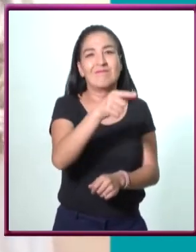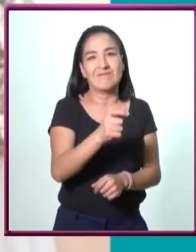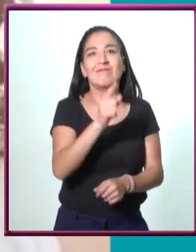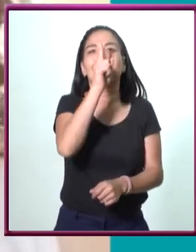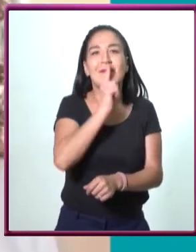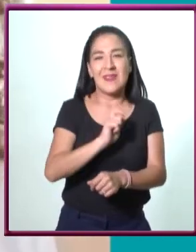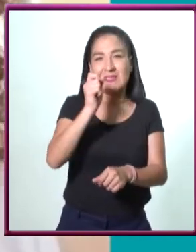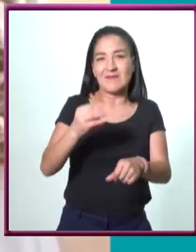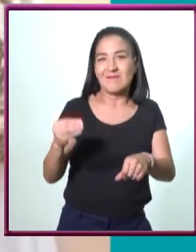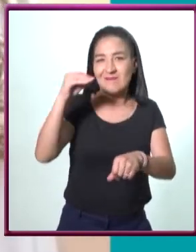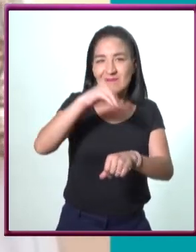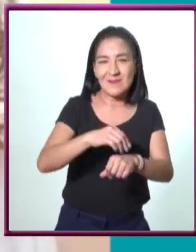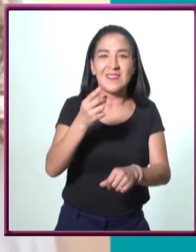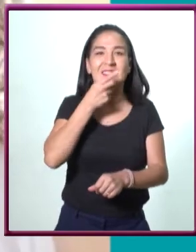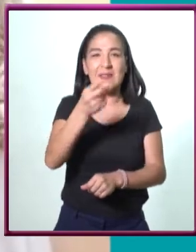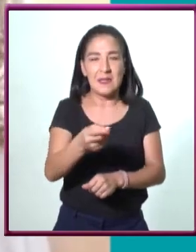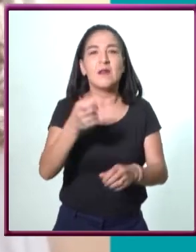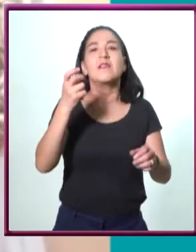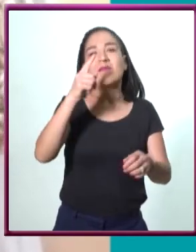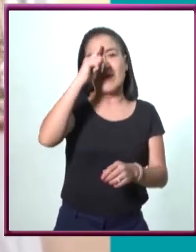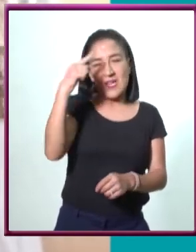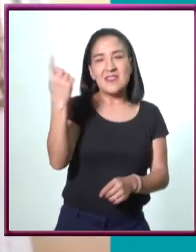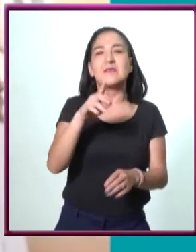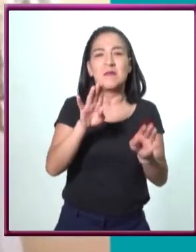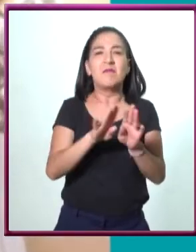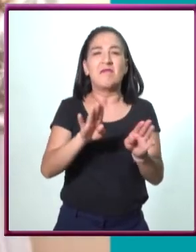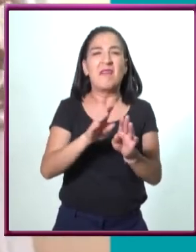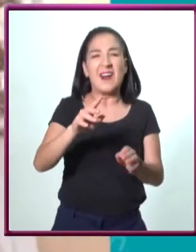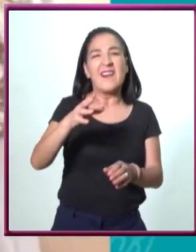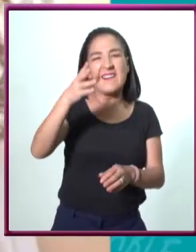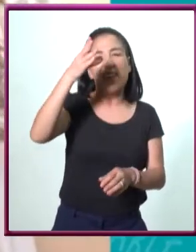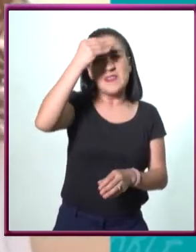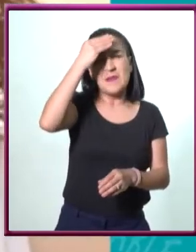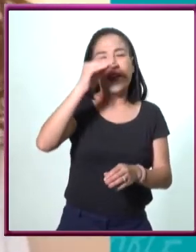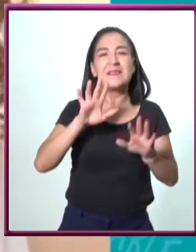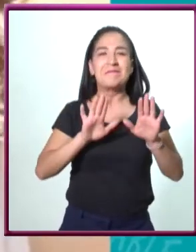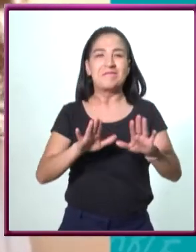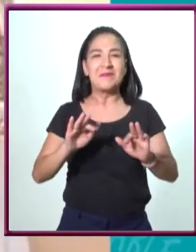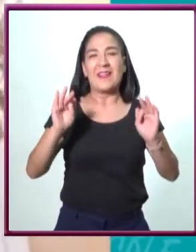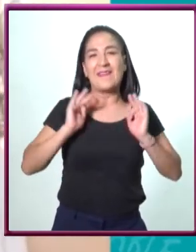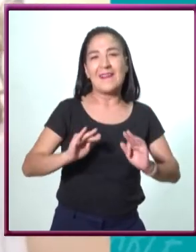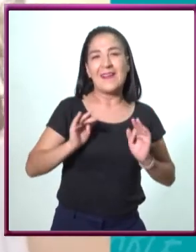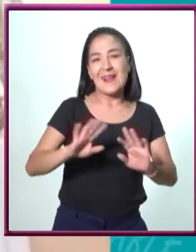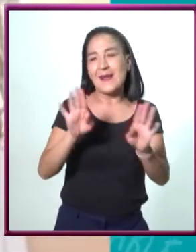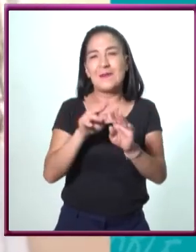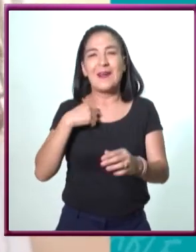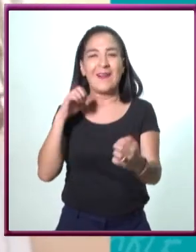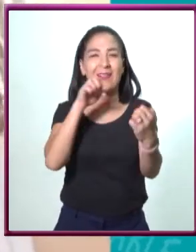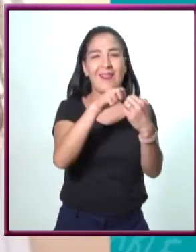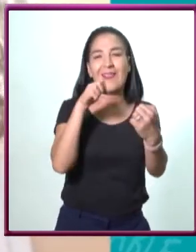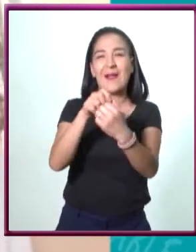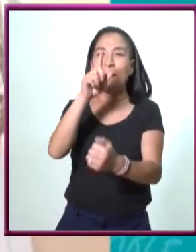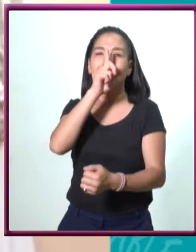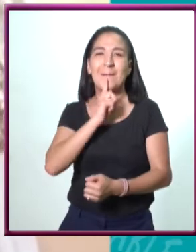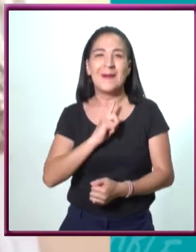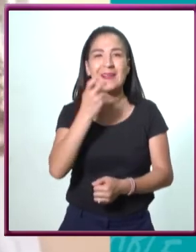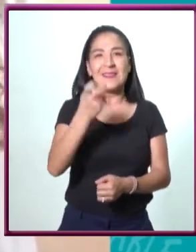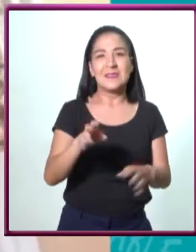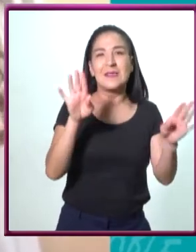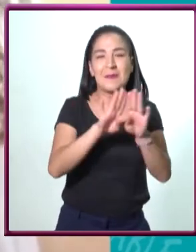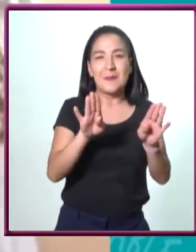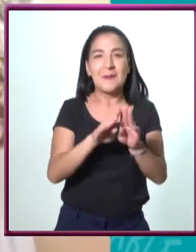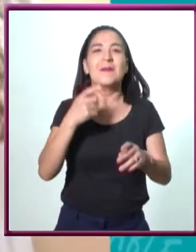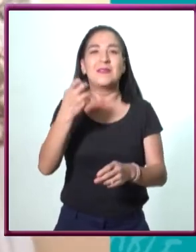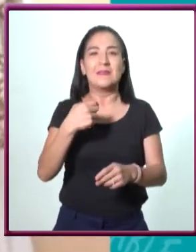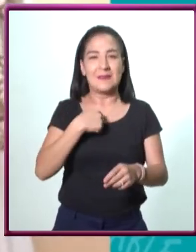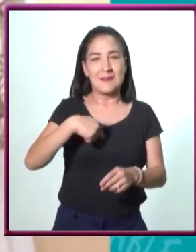dijimos, pues es fácil que vayamos aprendiendo que es cómodo, que es fácil salirme con la mía cuando digo una mentira. Y eso